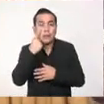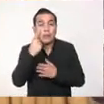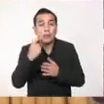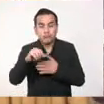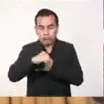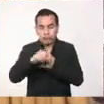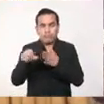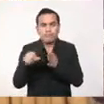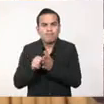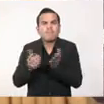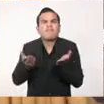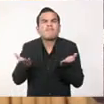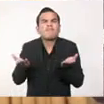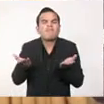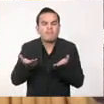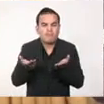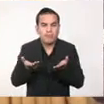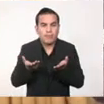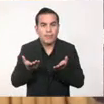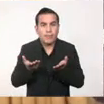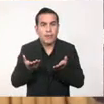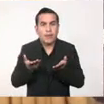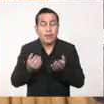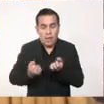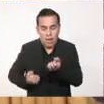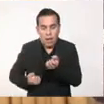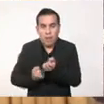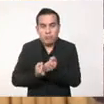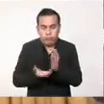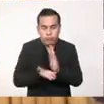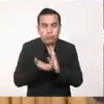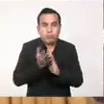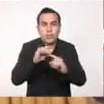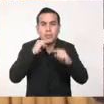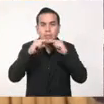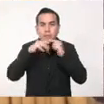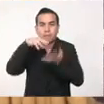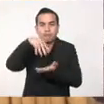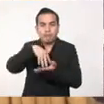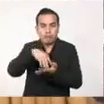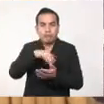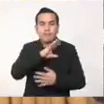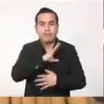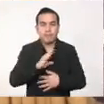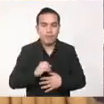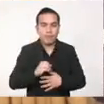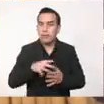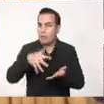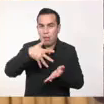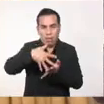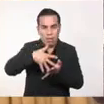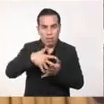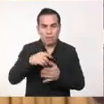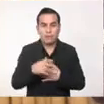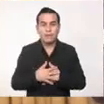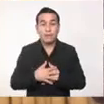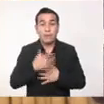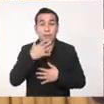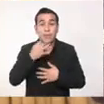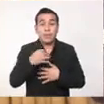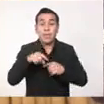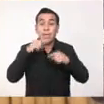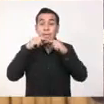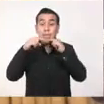Asamblea Legislativa es reforzar la democracia en el país y no debilitarla. Y